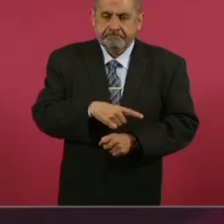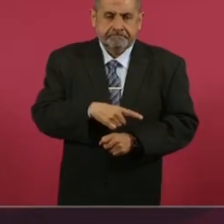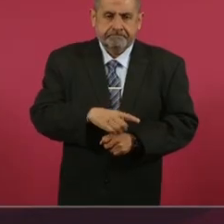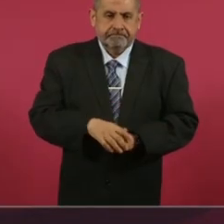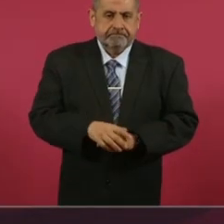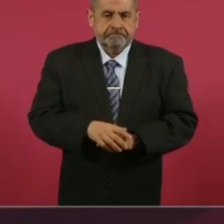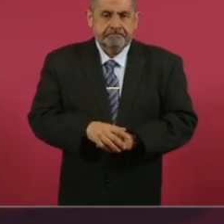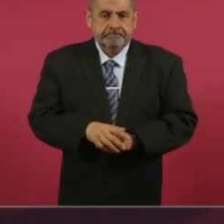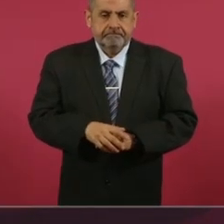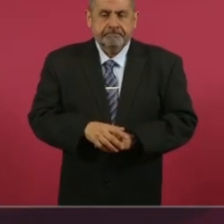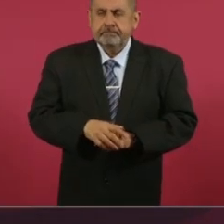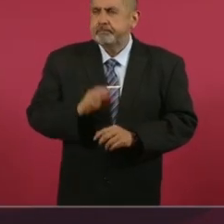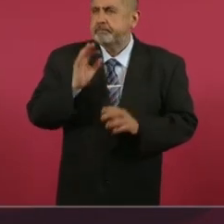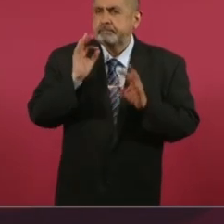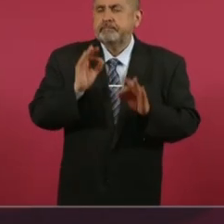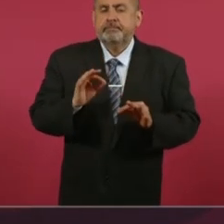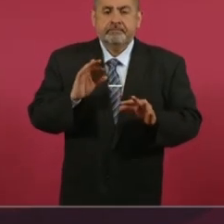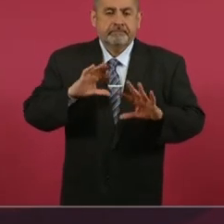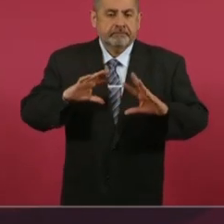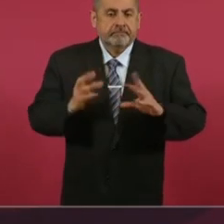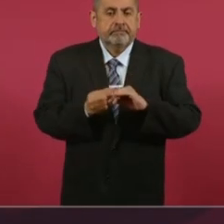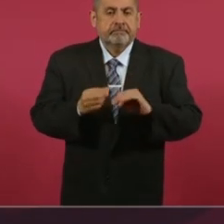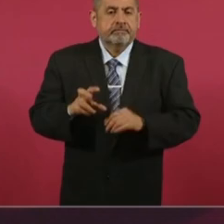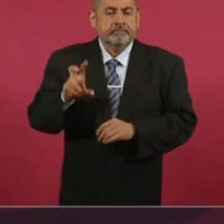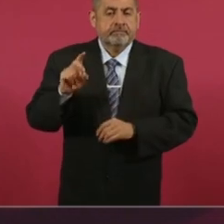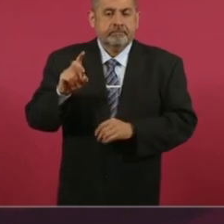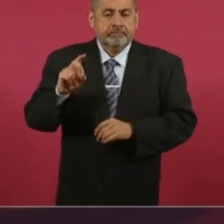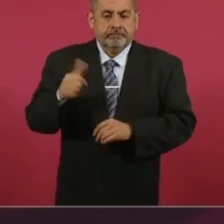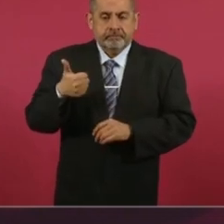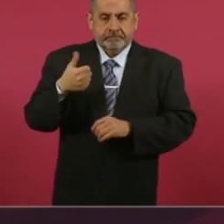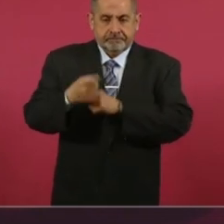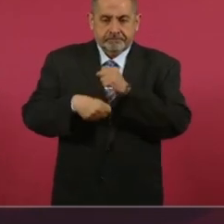para ser exactos, en 36 años.